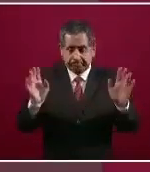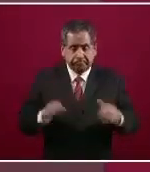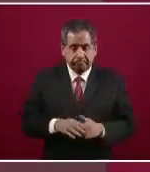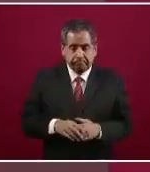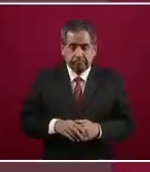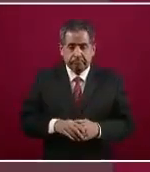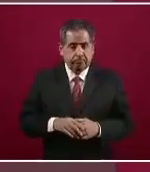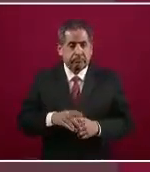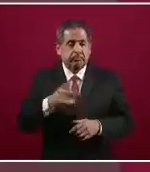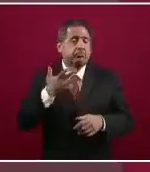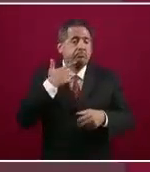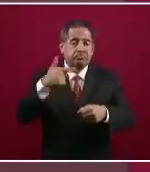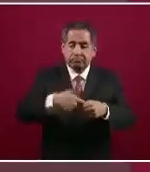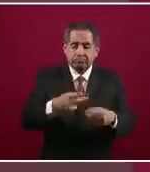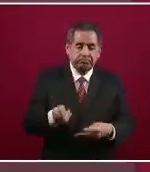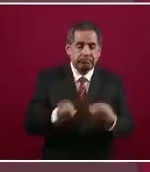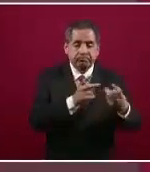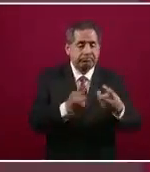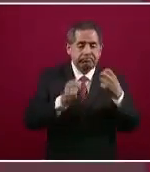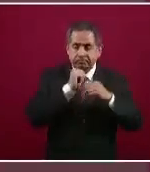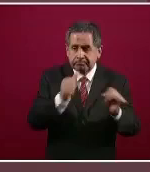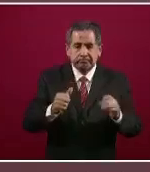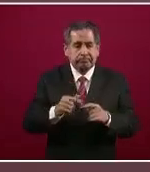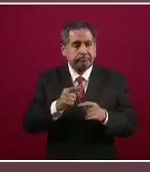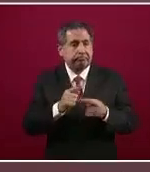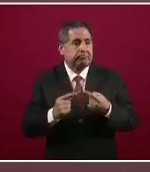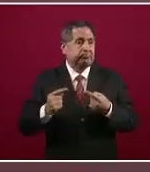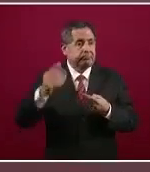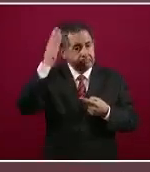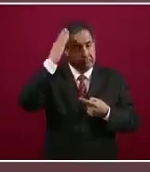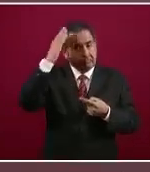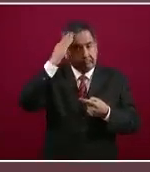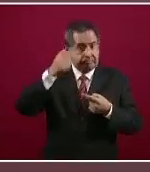ya no hay huachicoleo, ni arriba ni abajo.